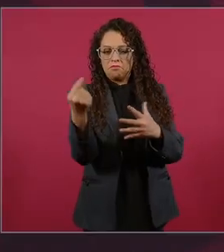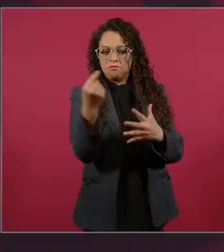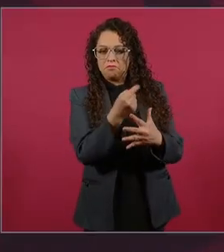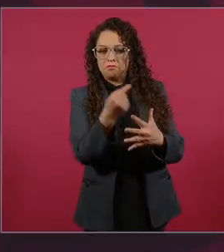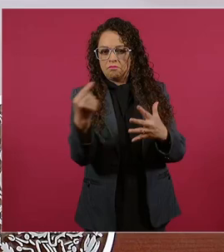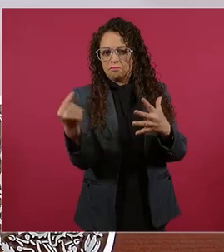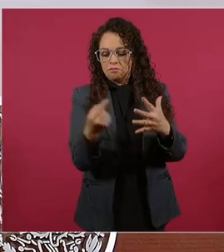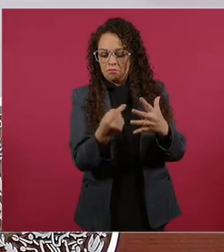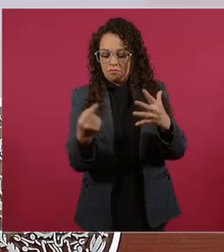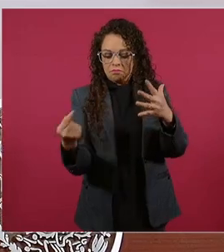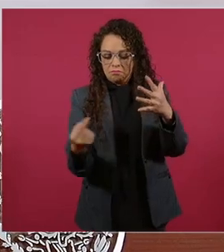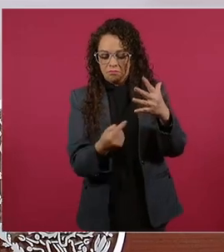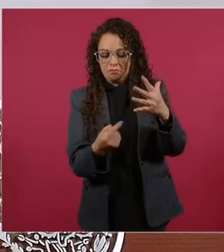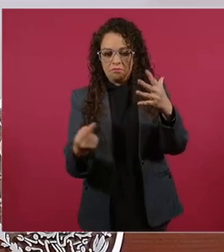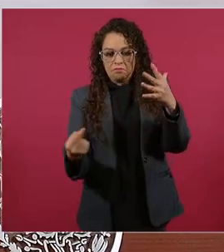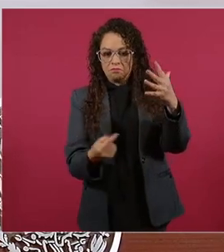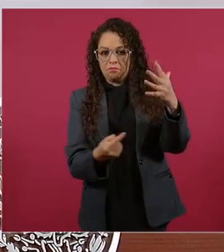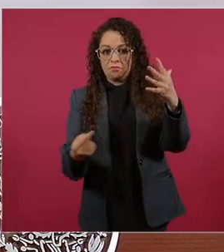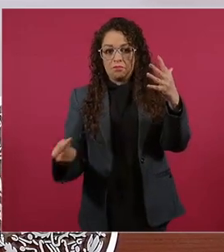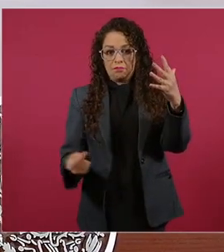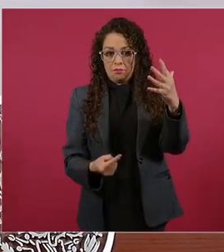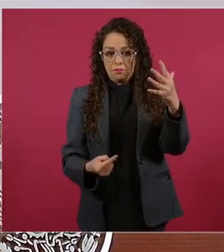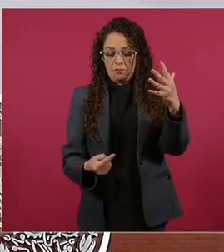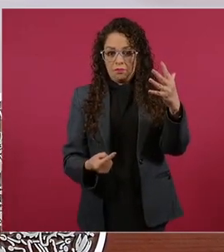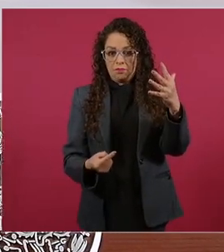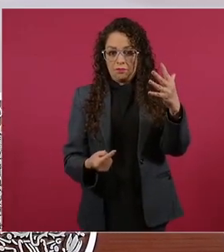viene el relevo, y muy bueno,